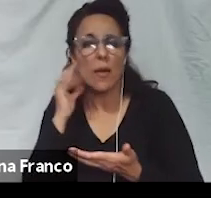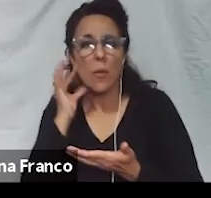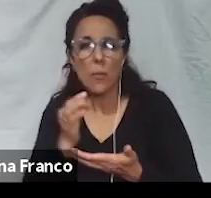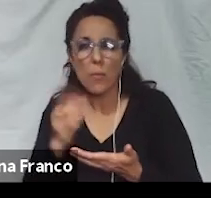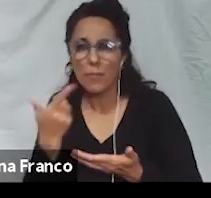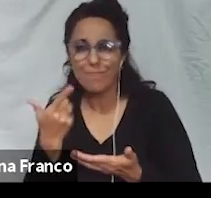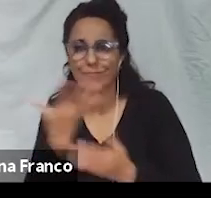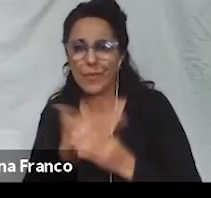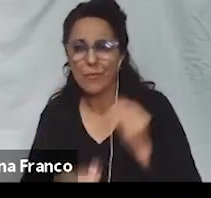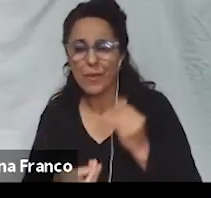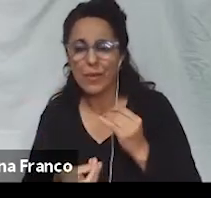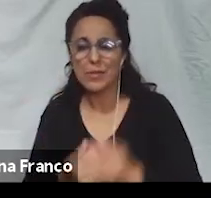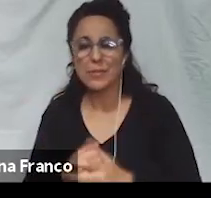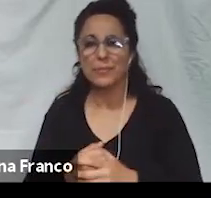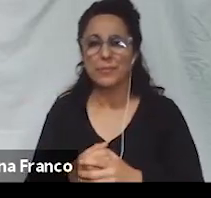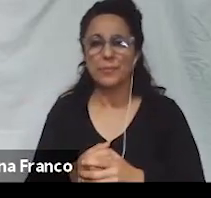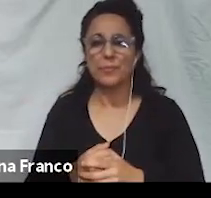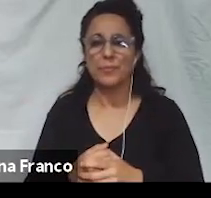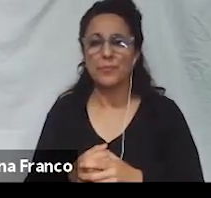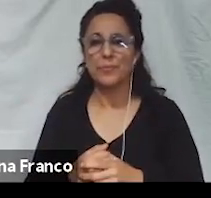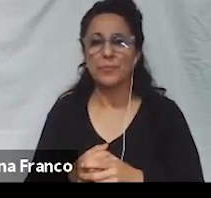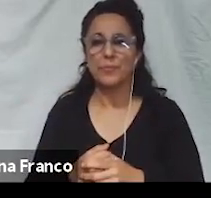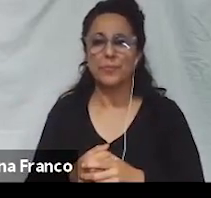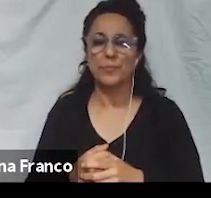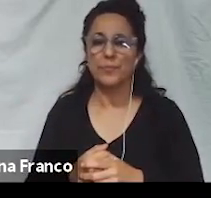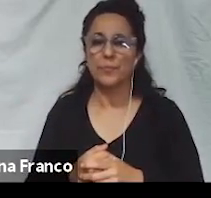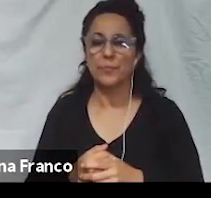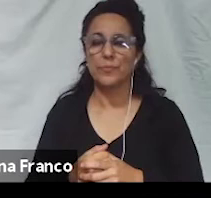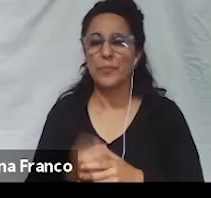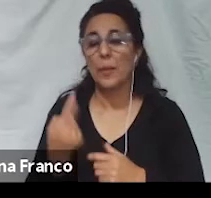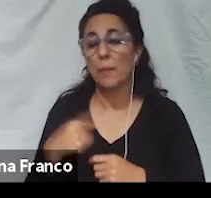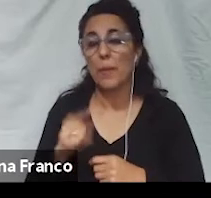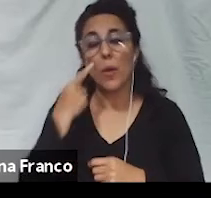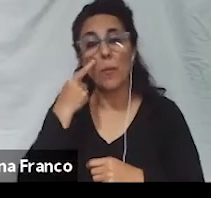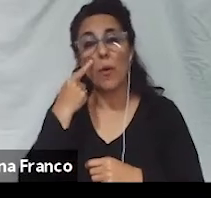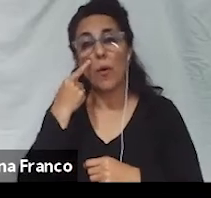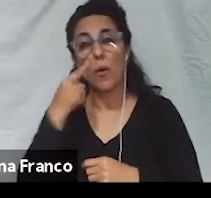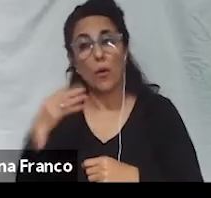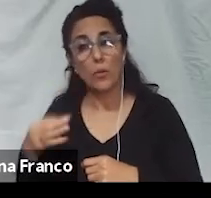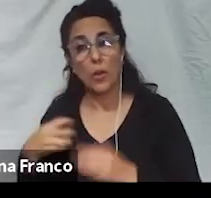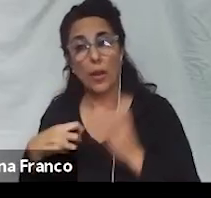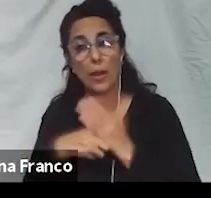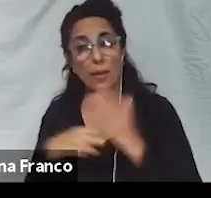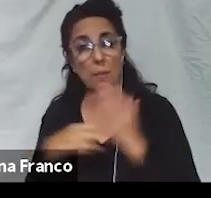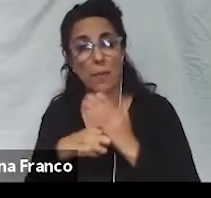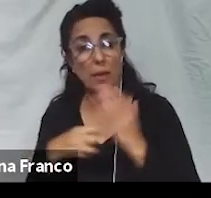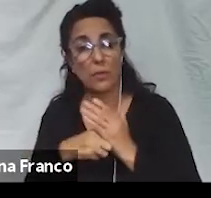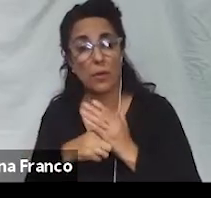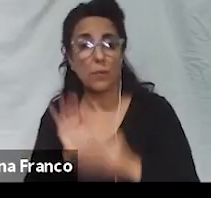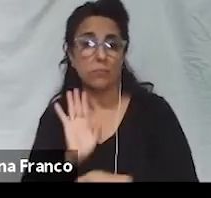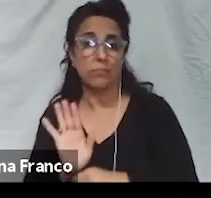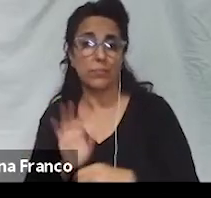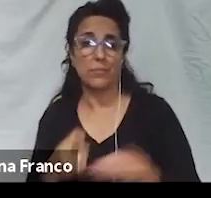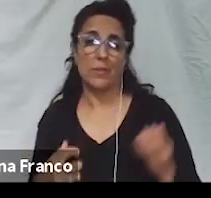cumpla, tenga varios errores relacionados a distintas Wicca, pero nosotros como tester tenemos que tratar